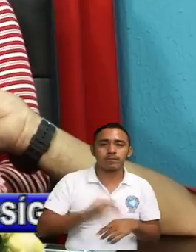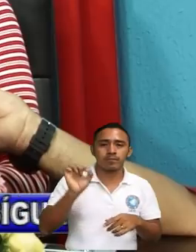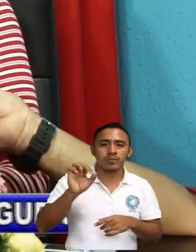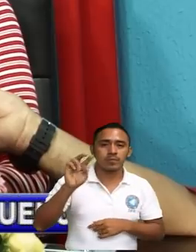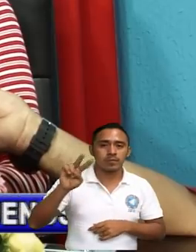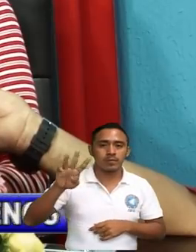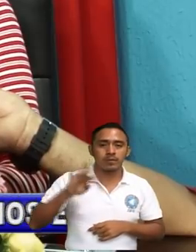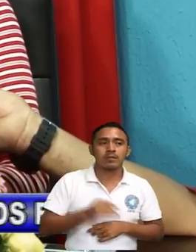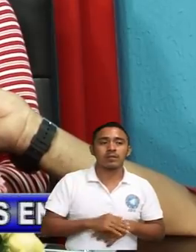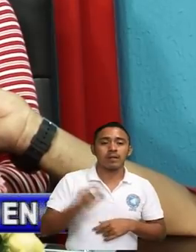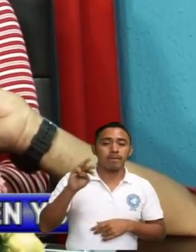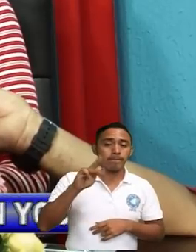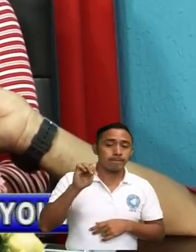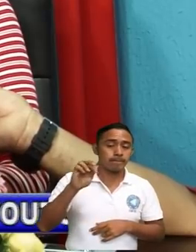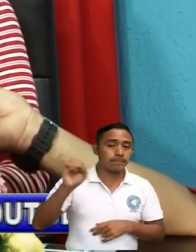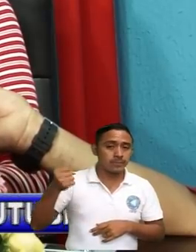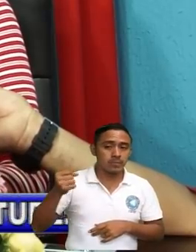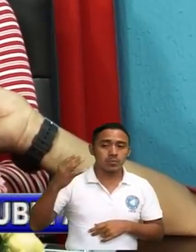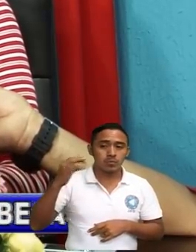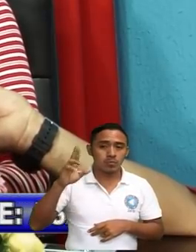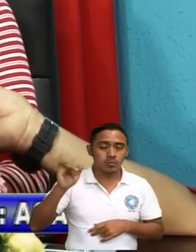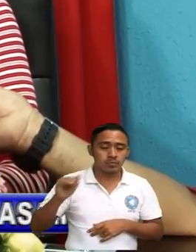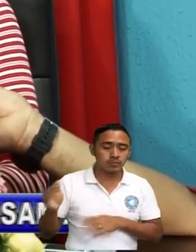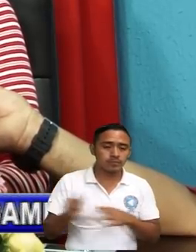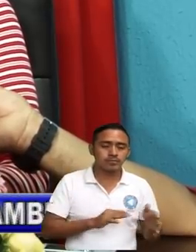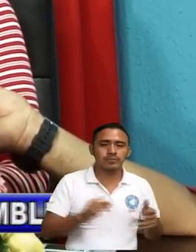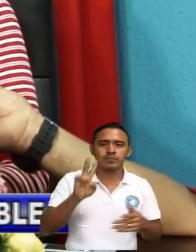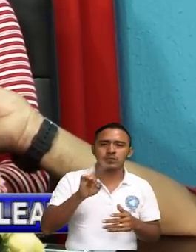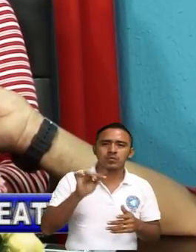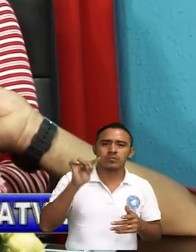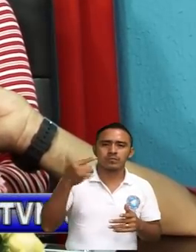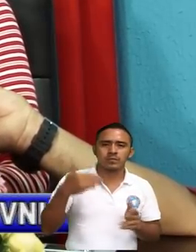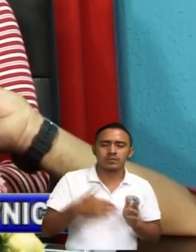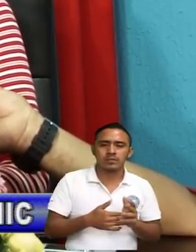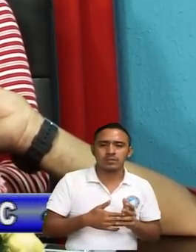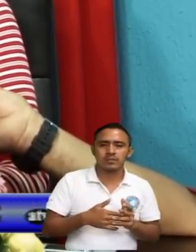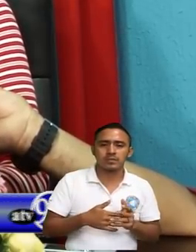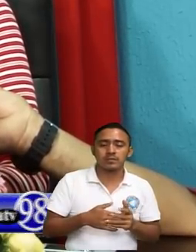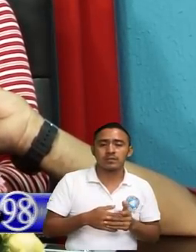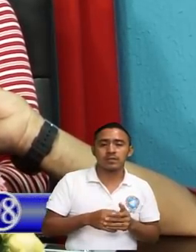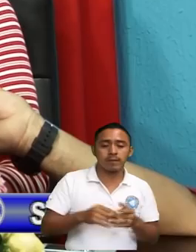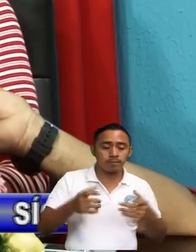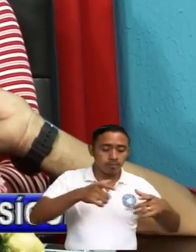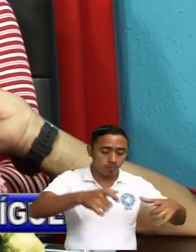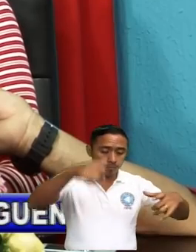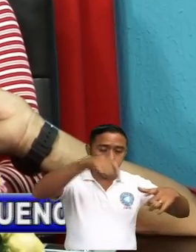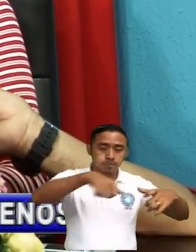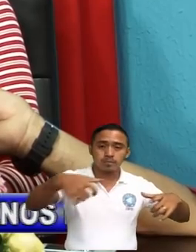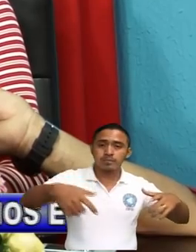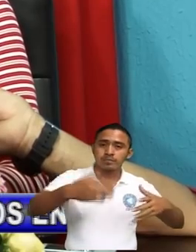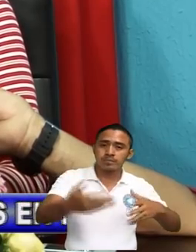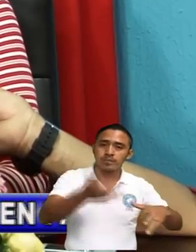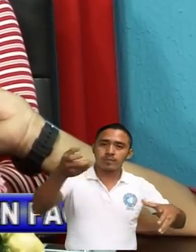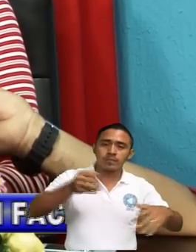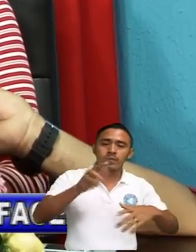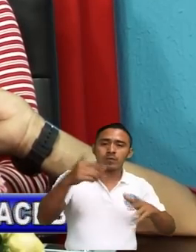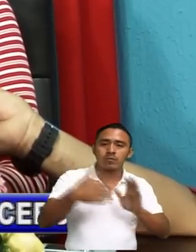8.333.23 metros cúbicos de basura. En 2.795 alcantarillas que fueron limpiadas, se recolectaron